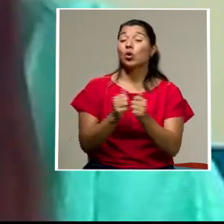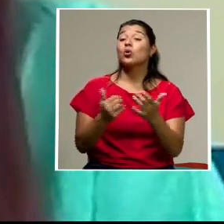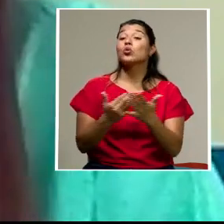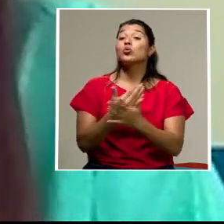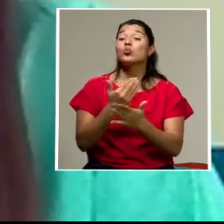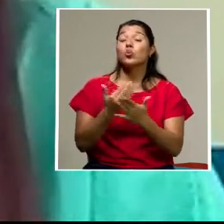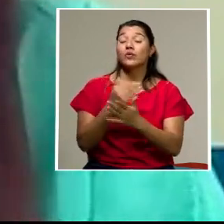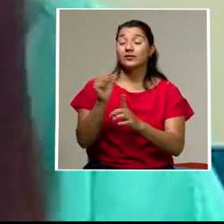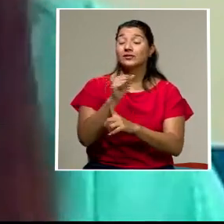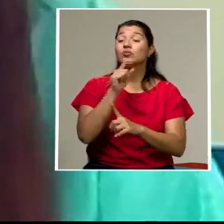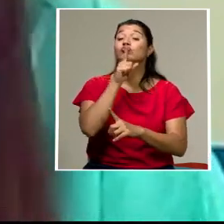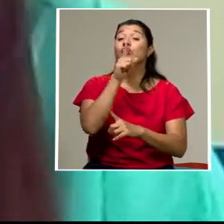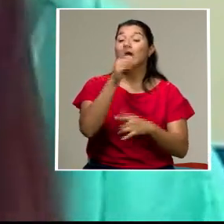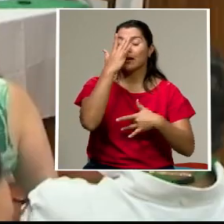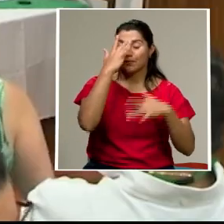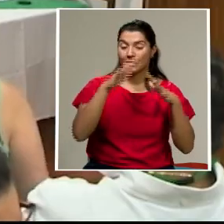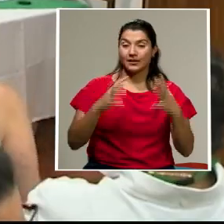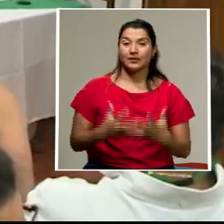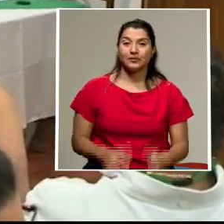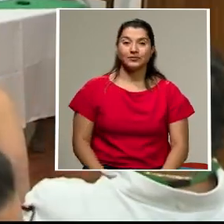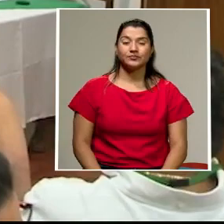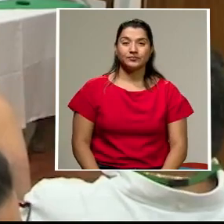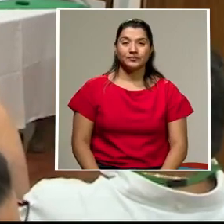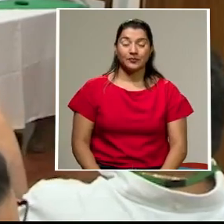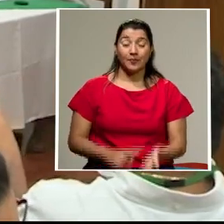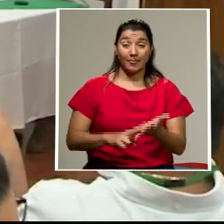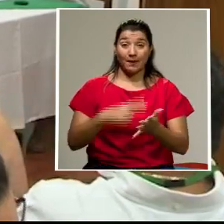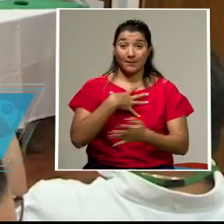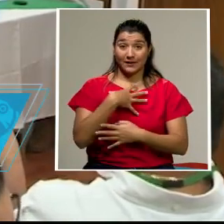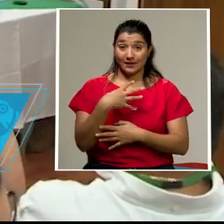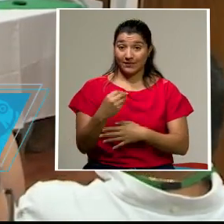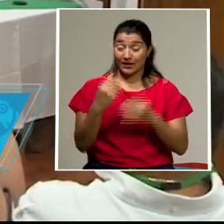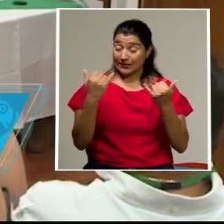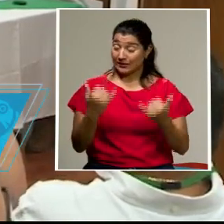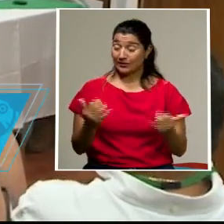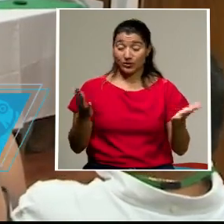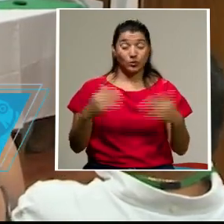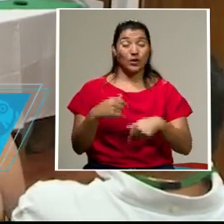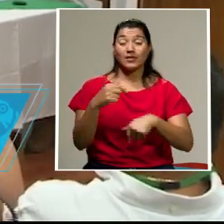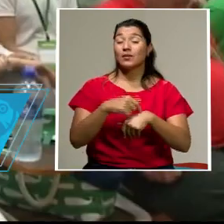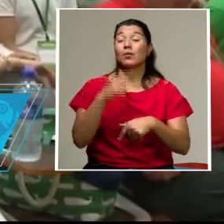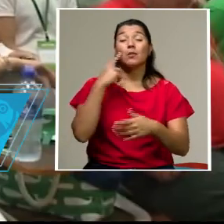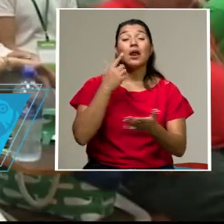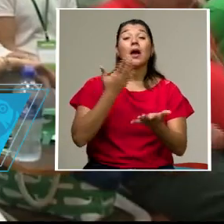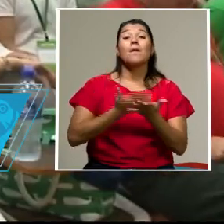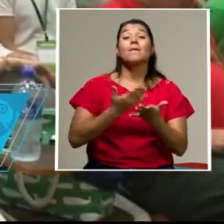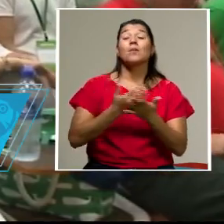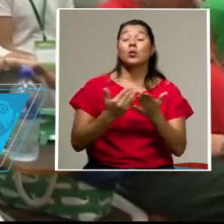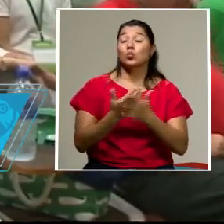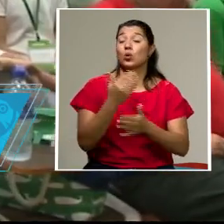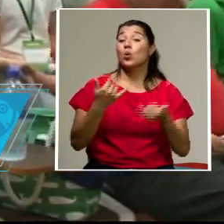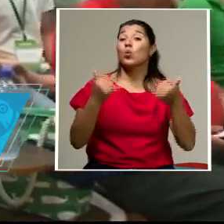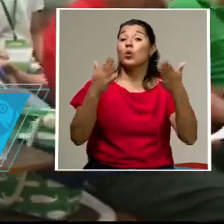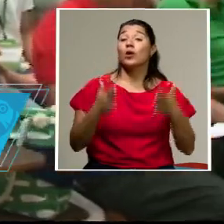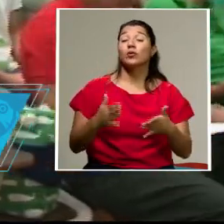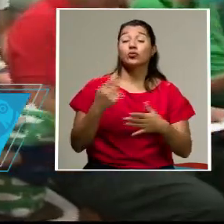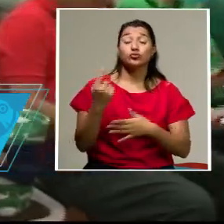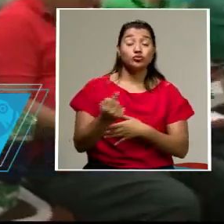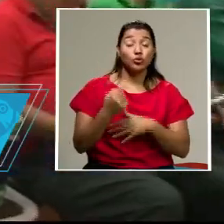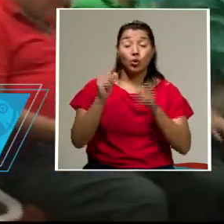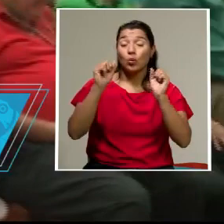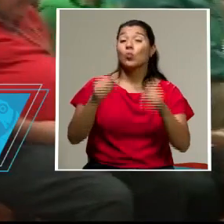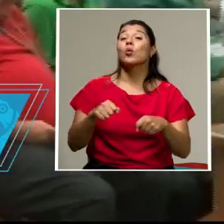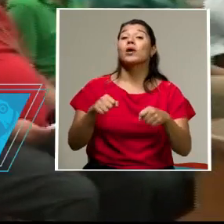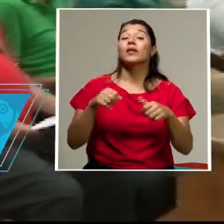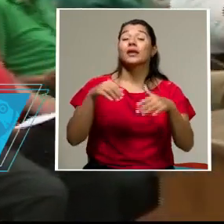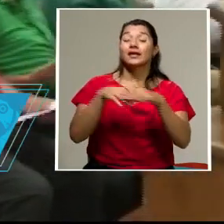realidad de la pandemia. En Liberación Nacional ya no hay tiempo para postular nuevas precandidaturas, pues solo se podrán inscribir